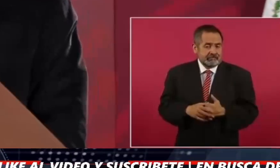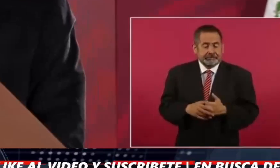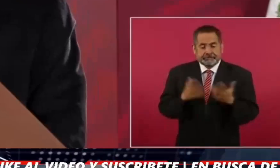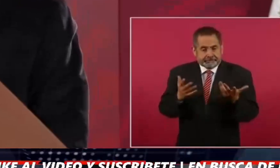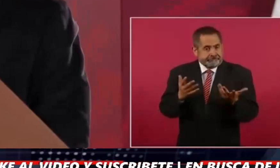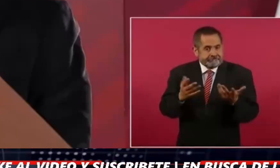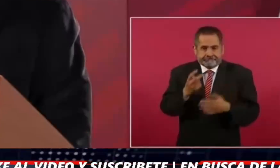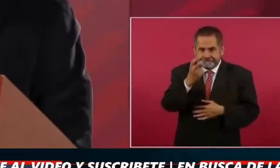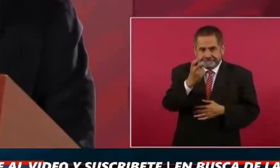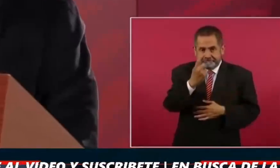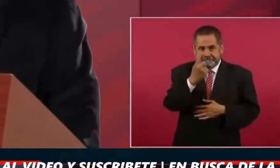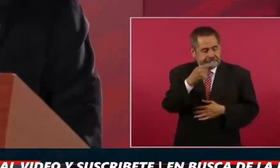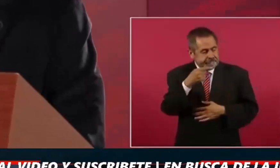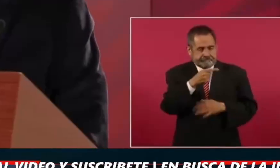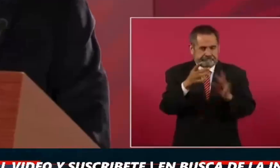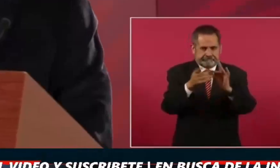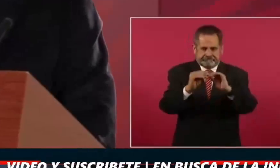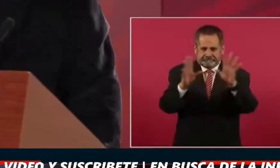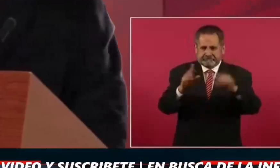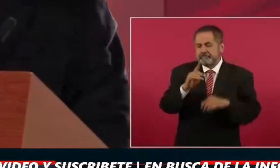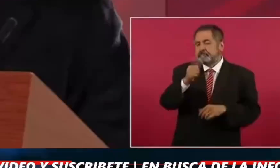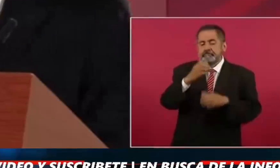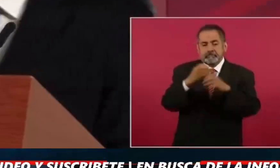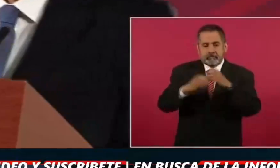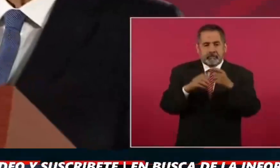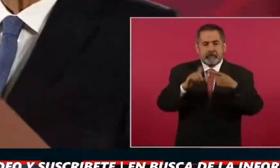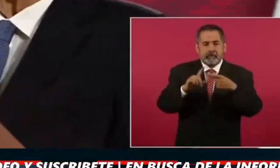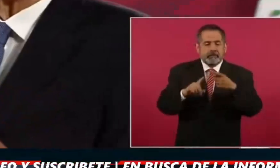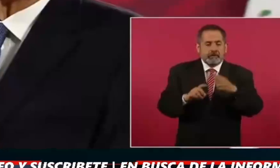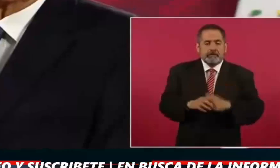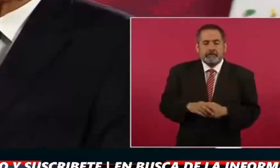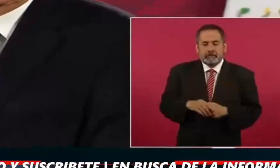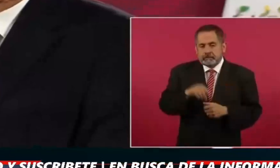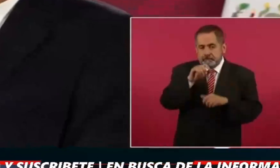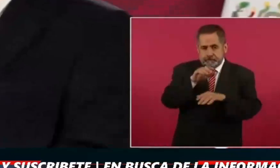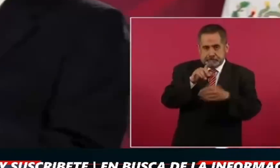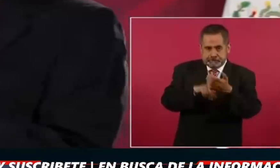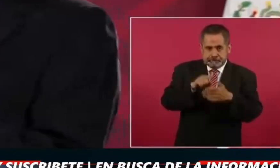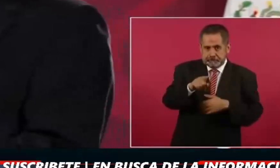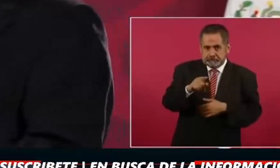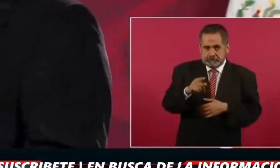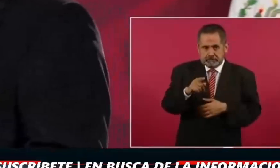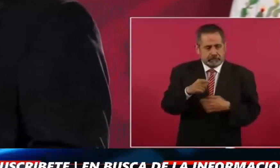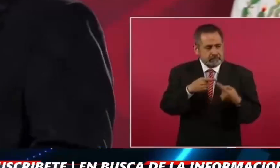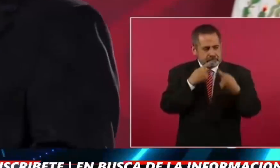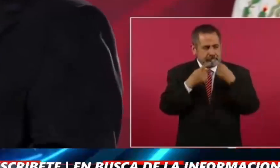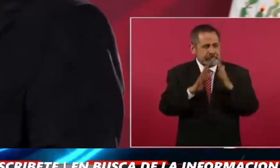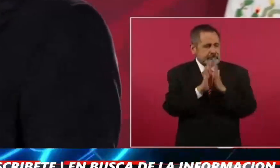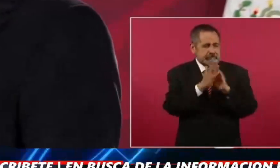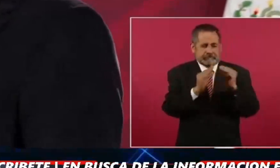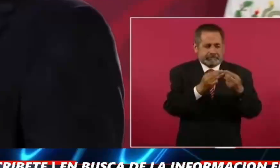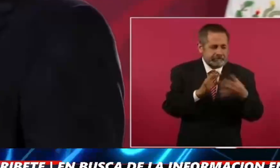Entonces, eso sí, aclararlo. Y otra cosa acerca de los vínculos con el